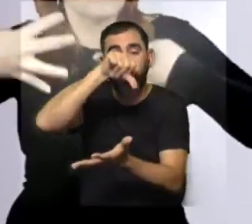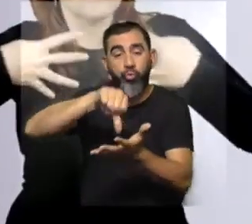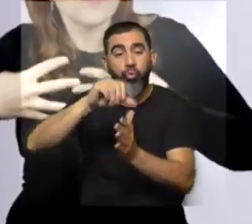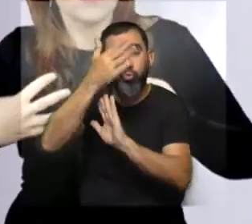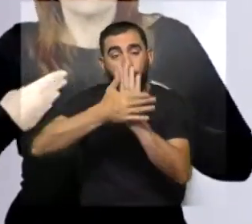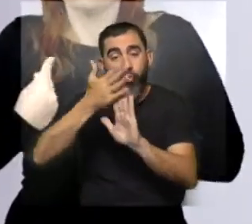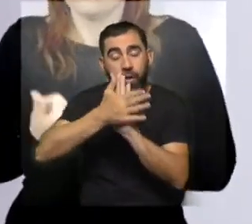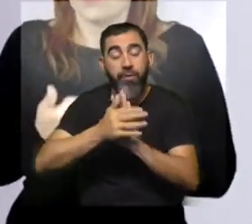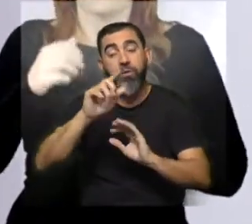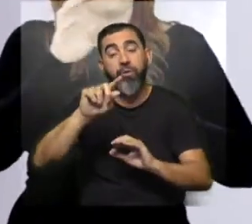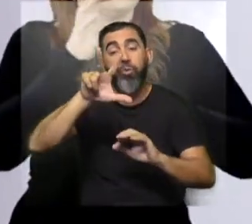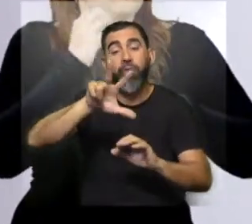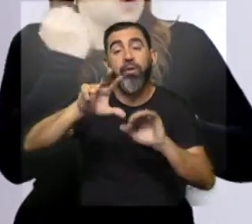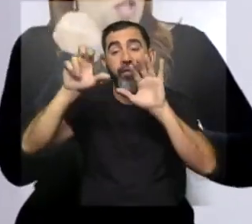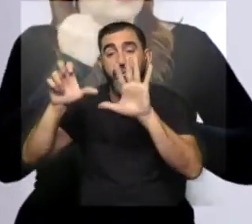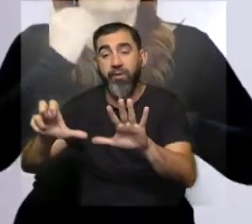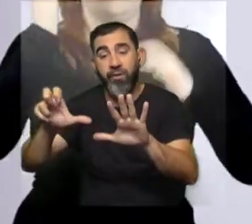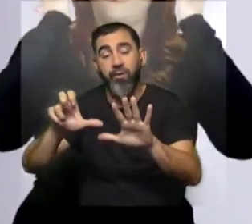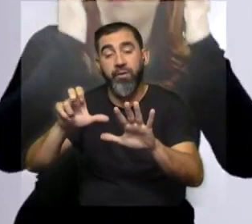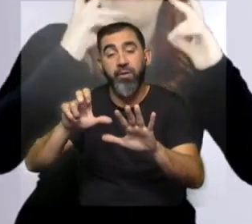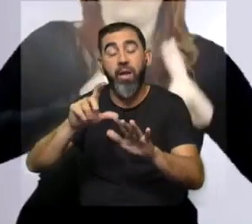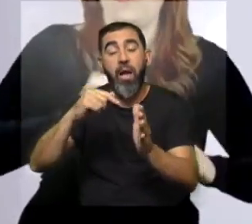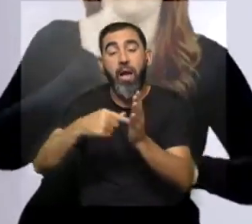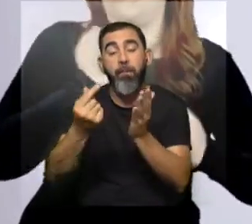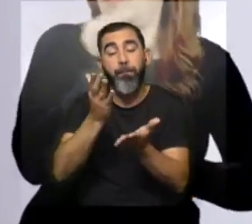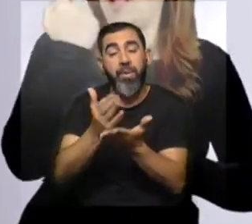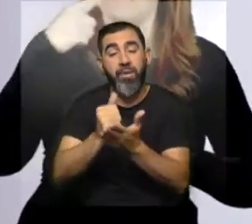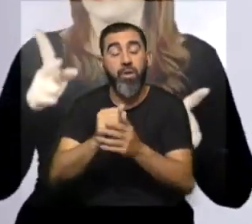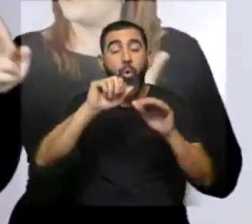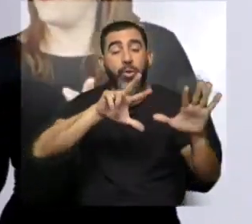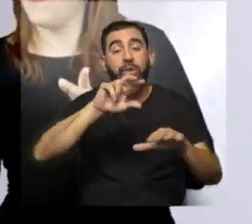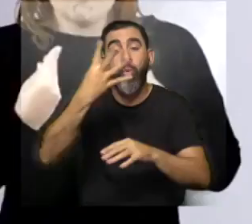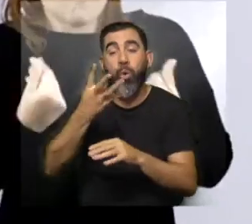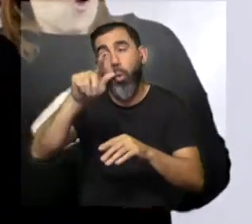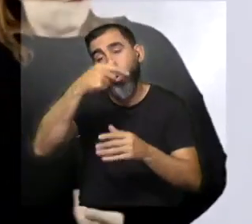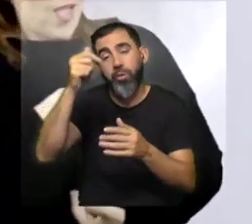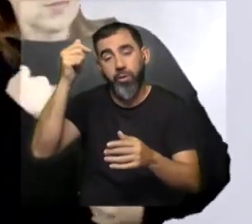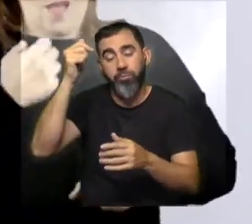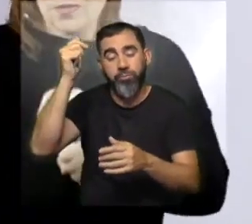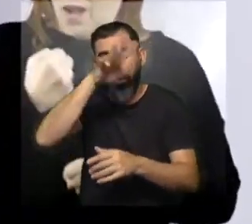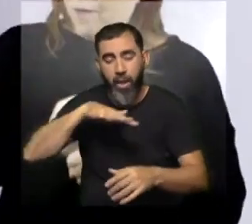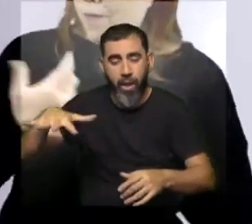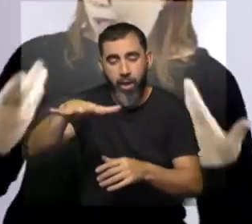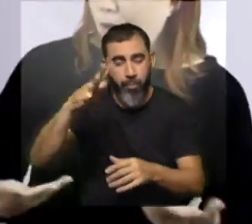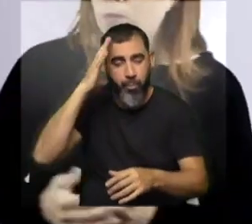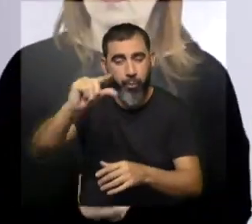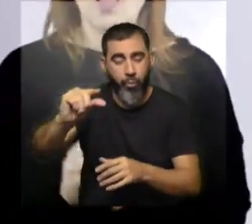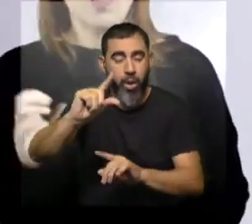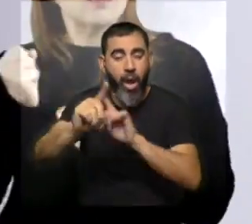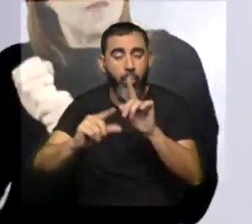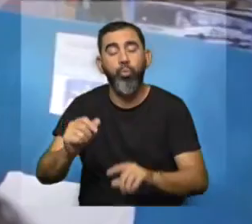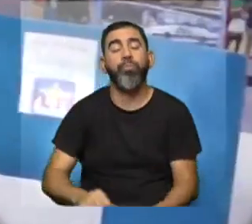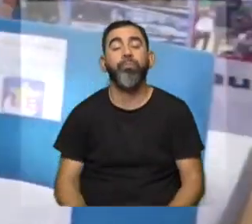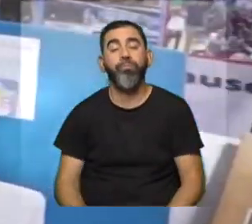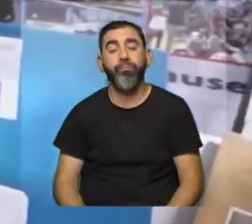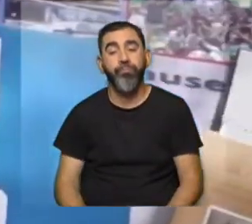el país. 136 son de capitales departamentales y 84 de otras localidades, incluyendo parajes